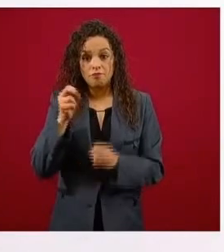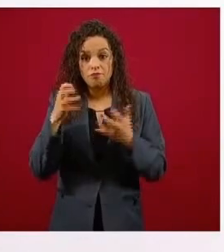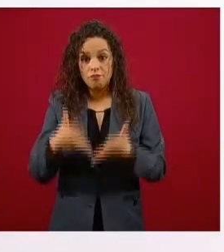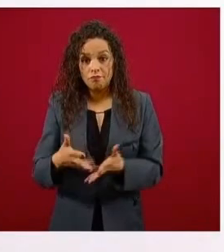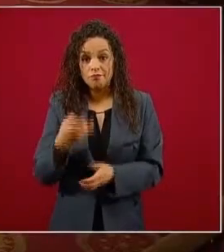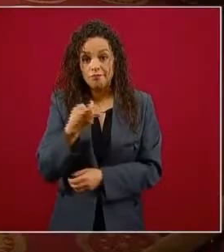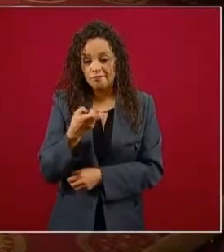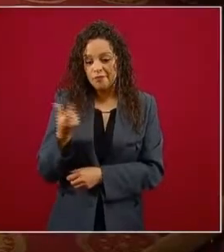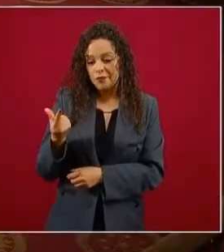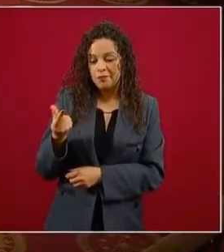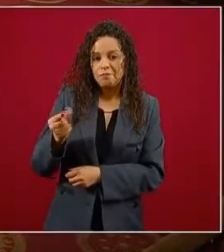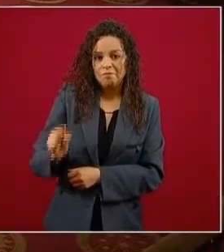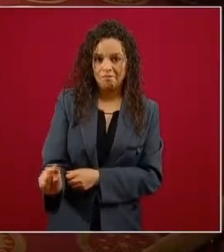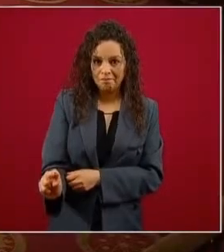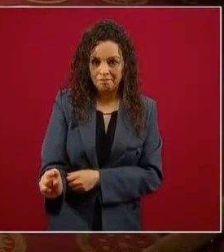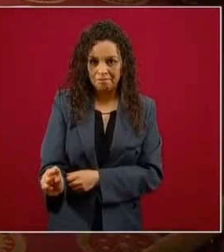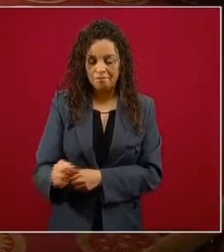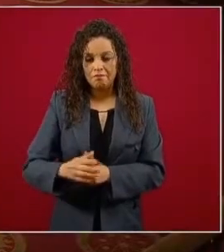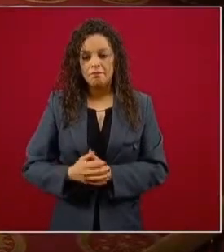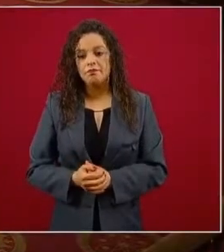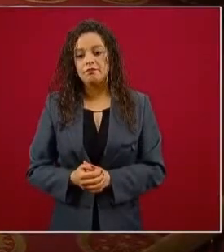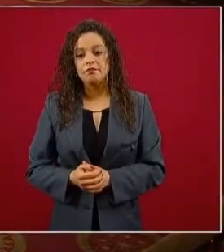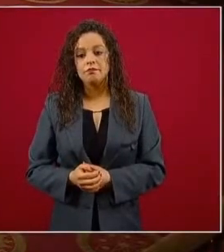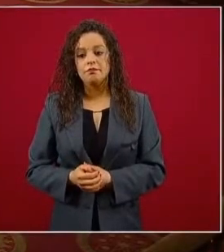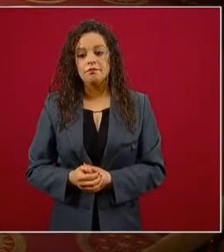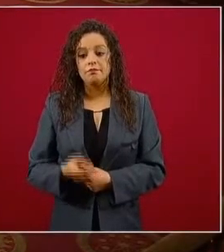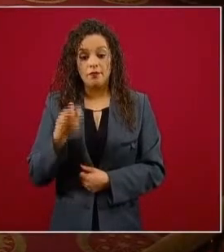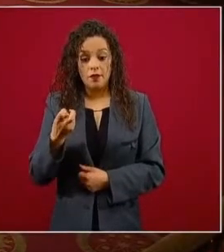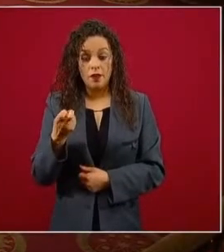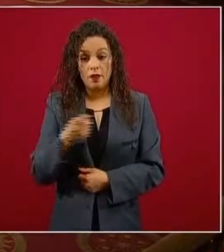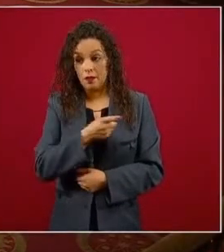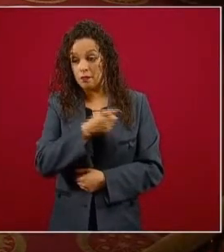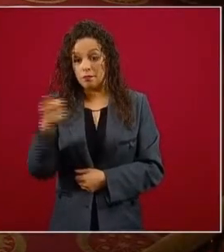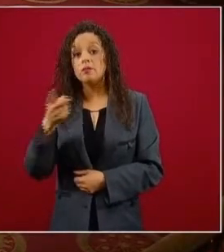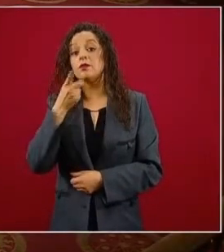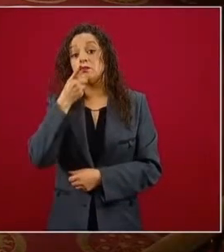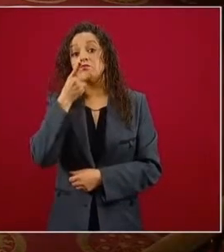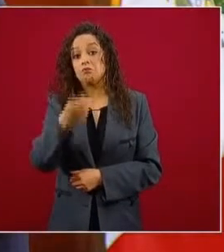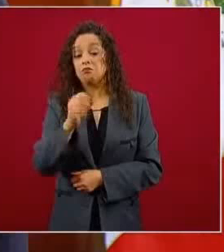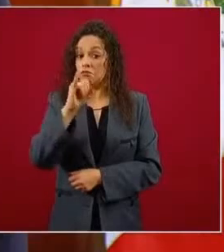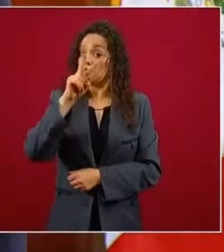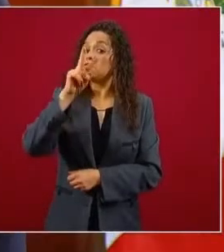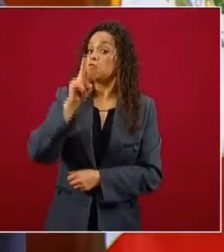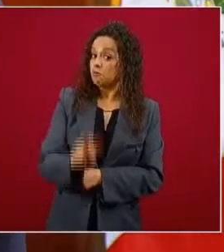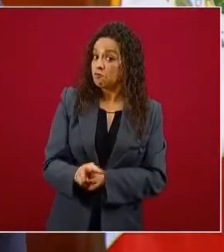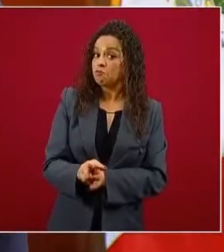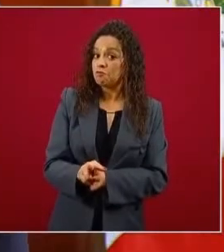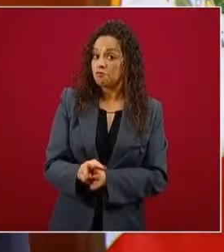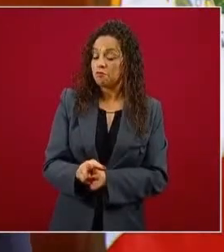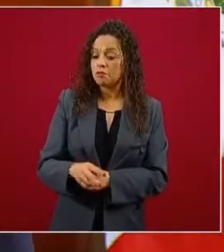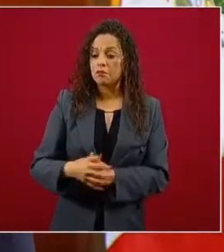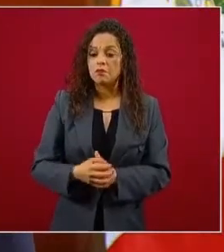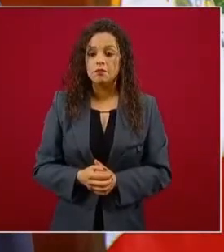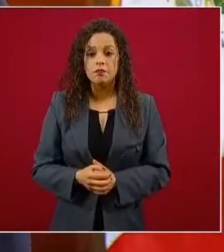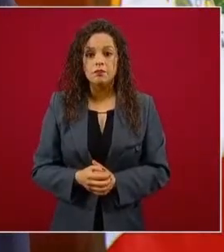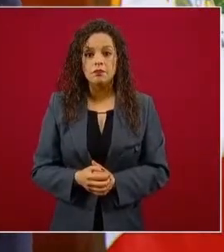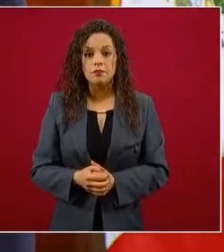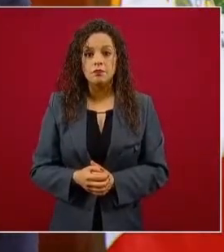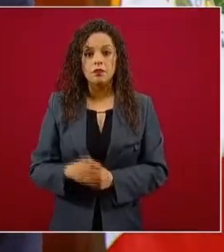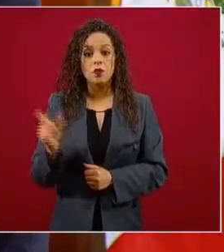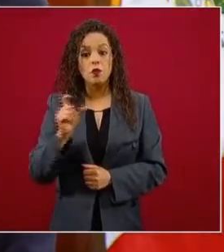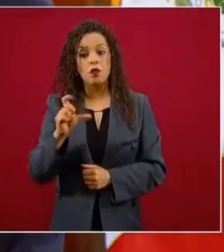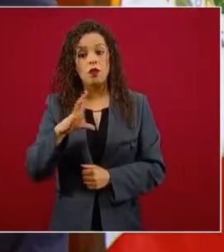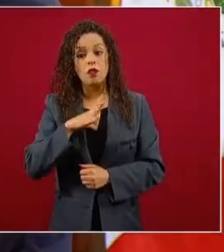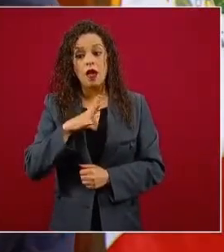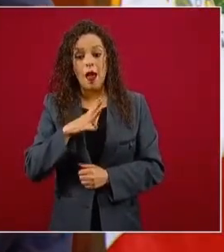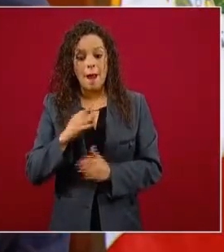escala. Y ellos mismos aseguraban: cuando los millones de